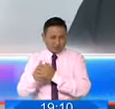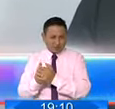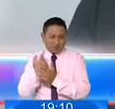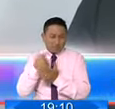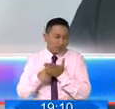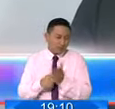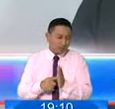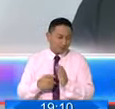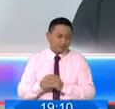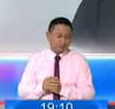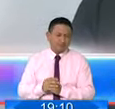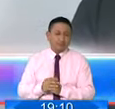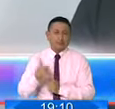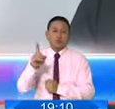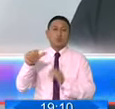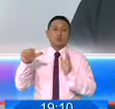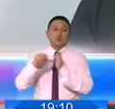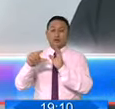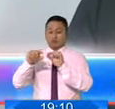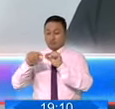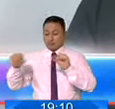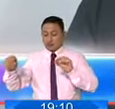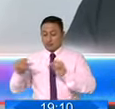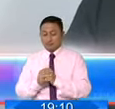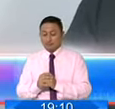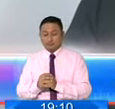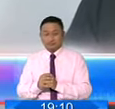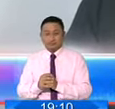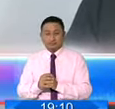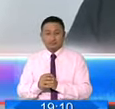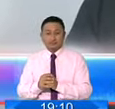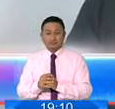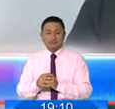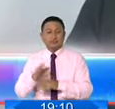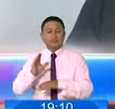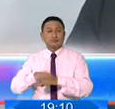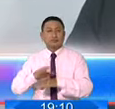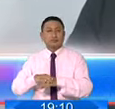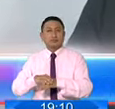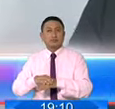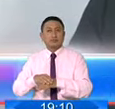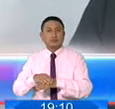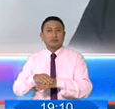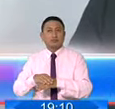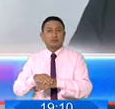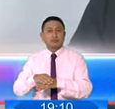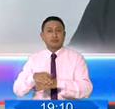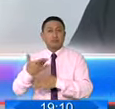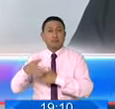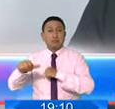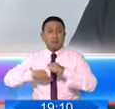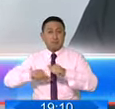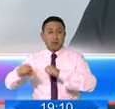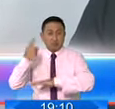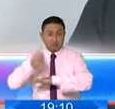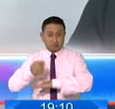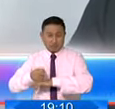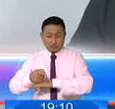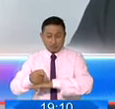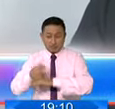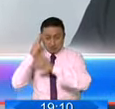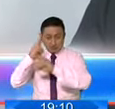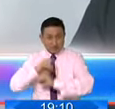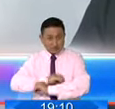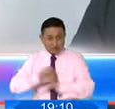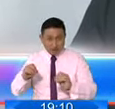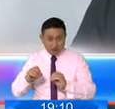ejemplo aquella que decía que por reiteradas inobservancias de disposiciones administrativas se podía quitar la